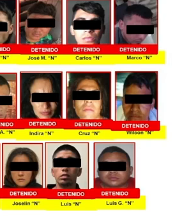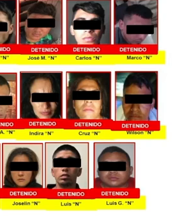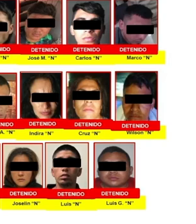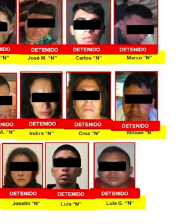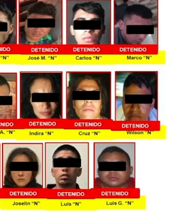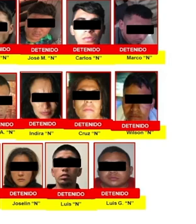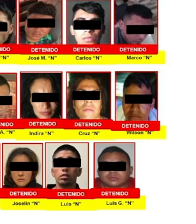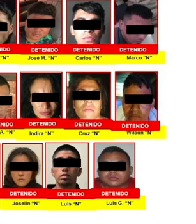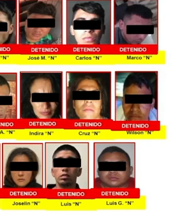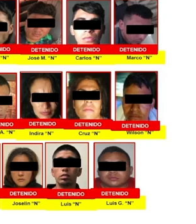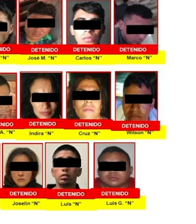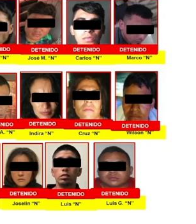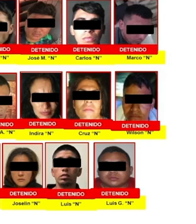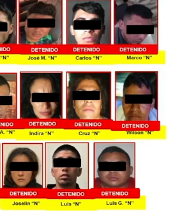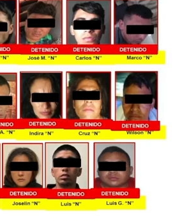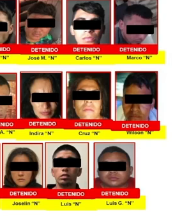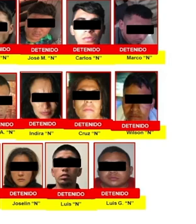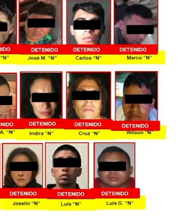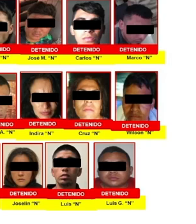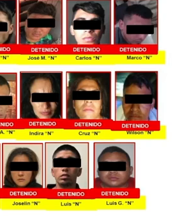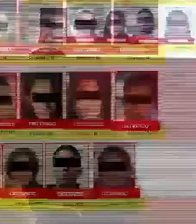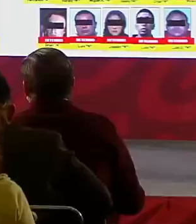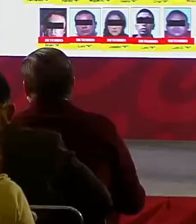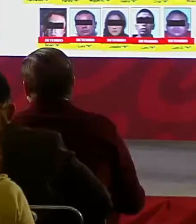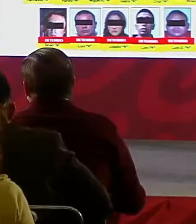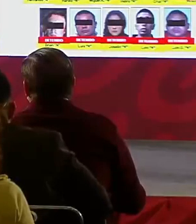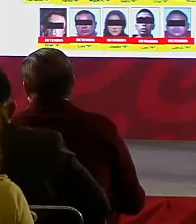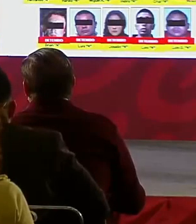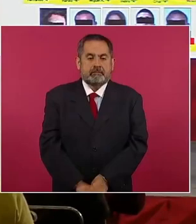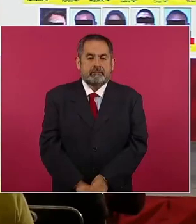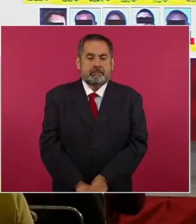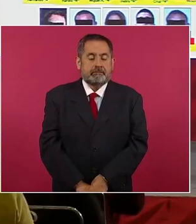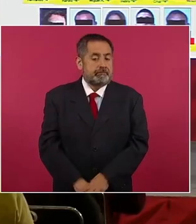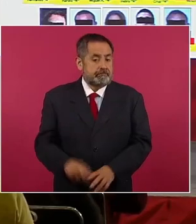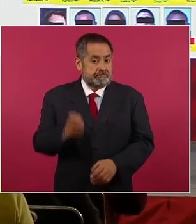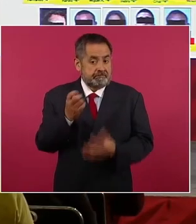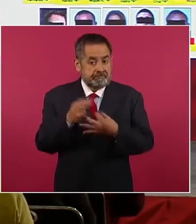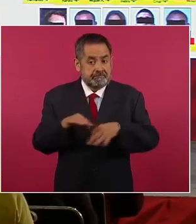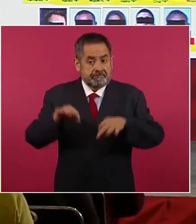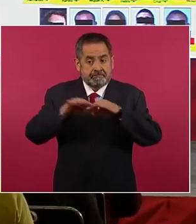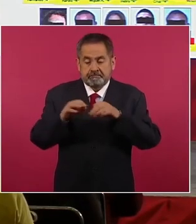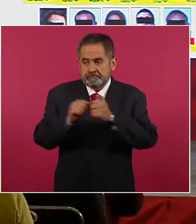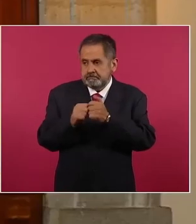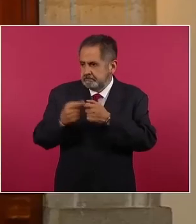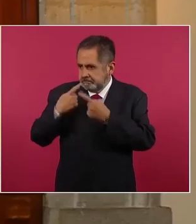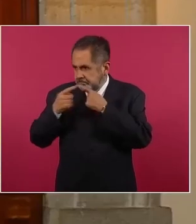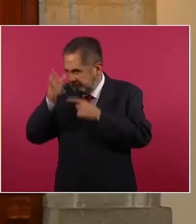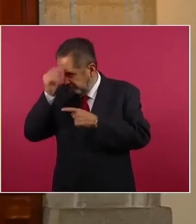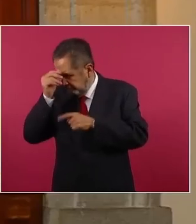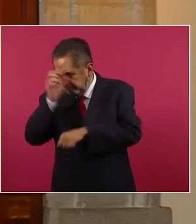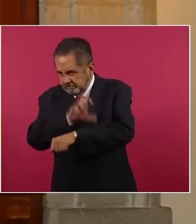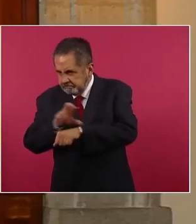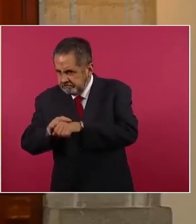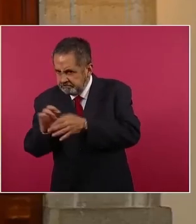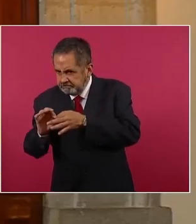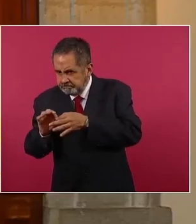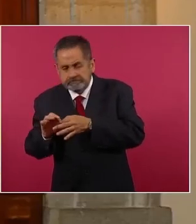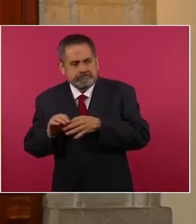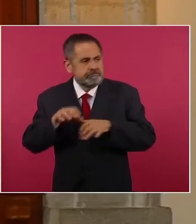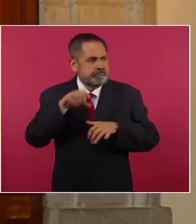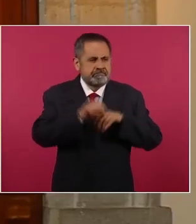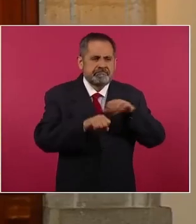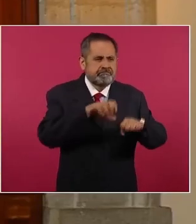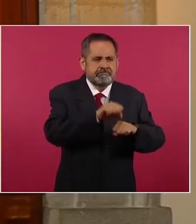Esta es una acción relevante, realizada en un esfuerzo de coordinación y que serán puestos en su momento ya